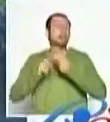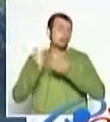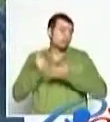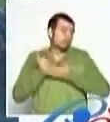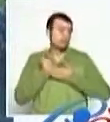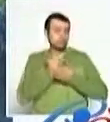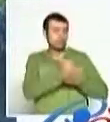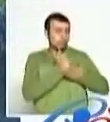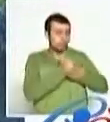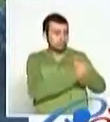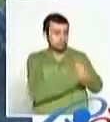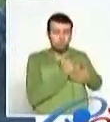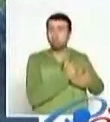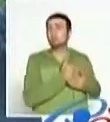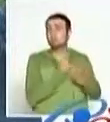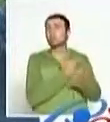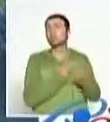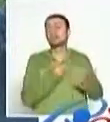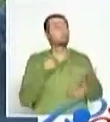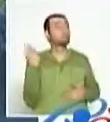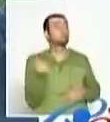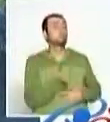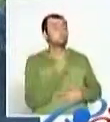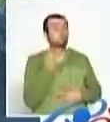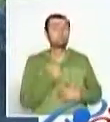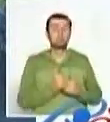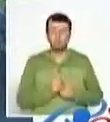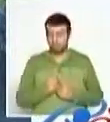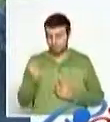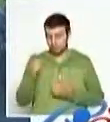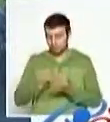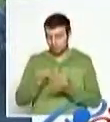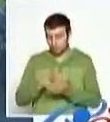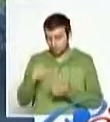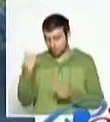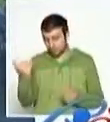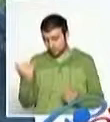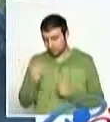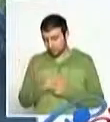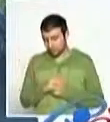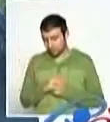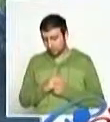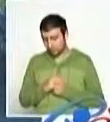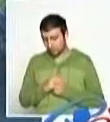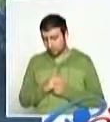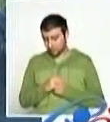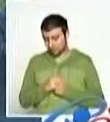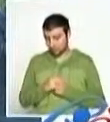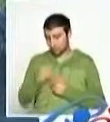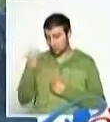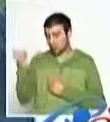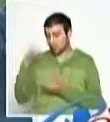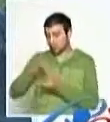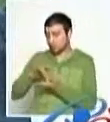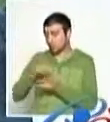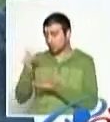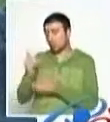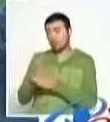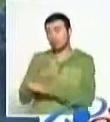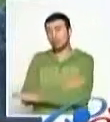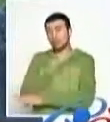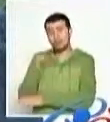muchas cosas del entorno. La dieta debe ser balanceada, como ustedes siempre lo han escuchado,